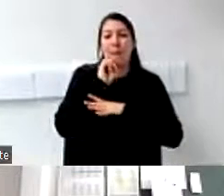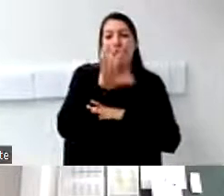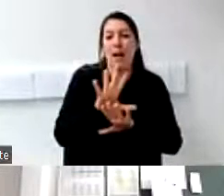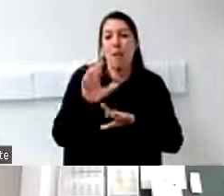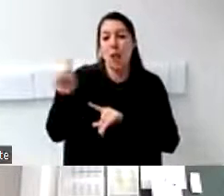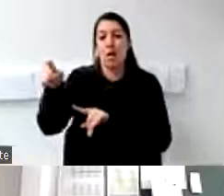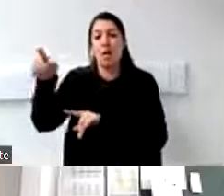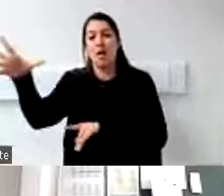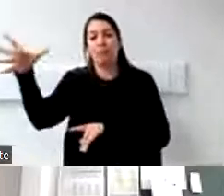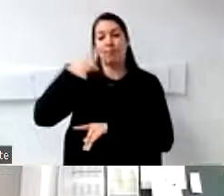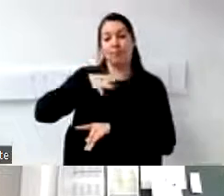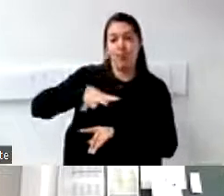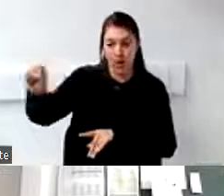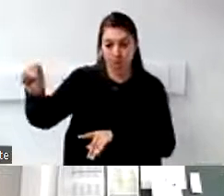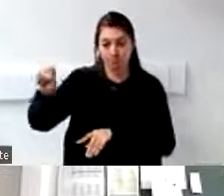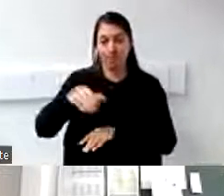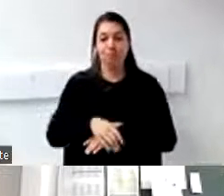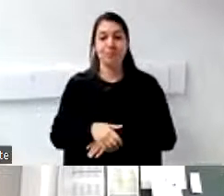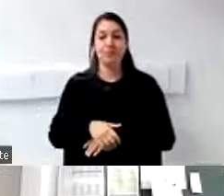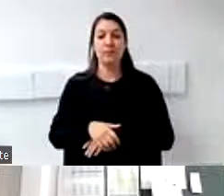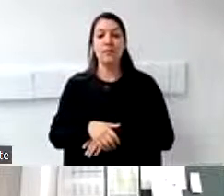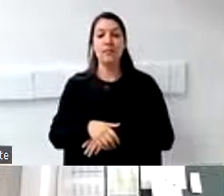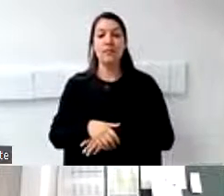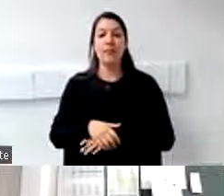institución. Con respecto a los certificados...